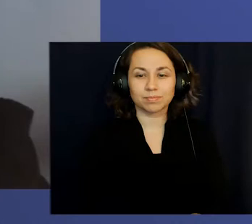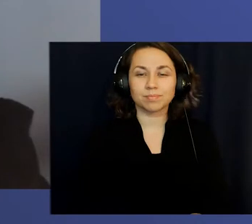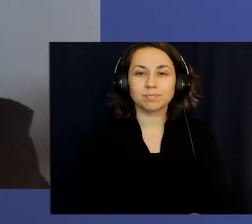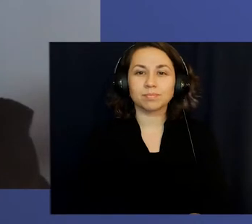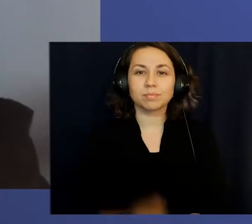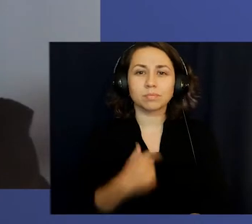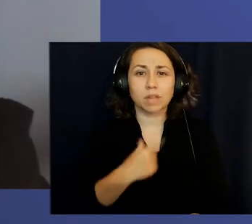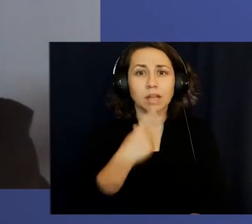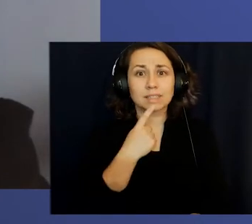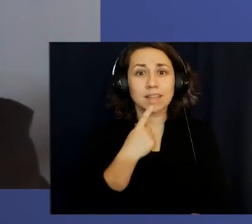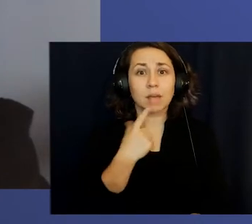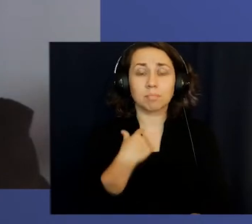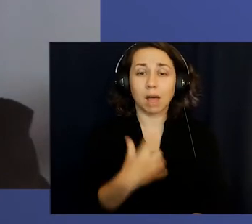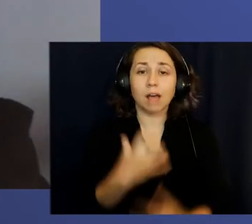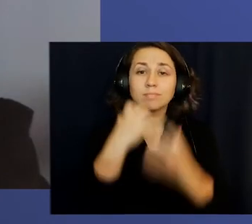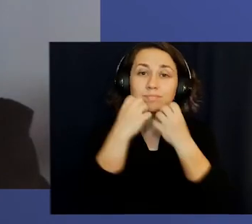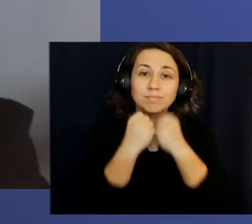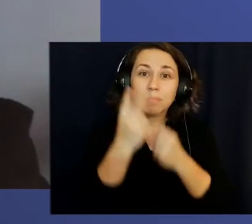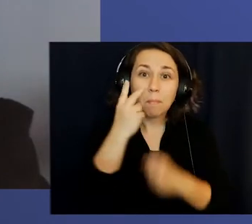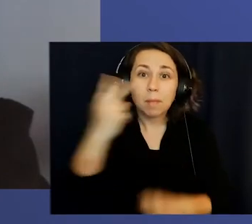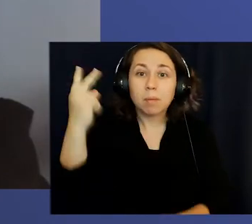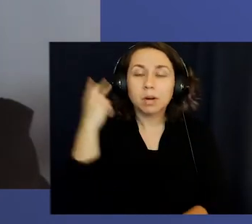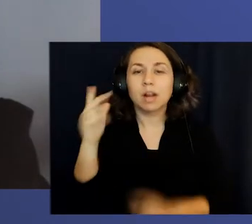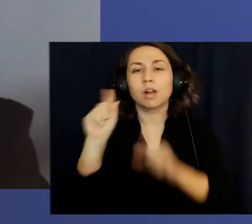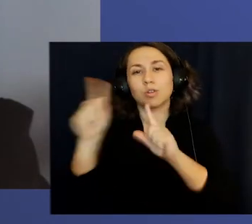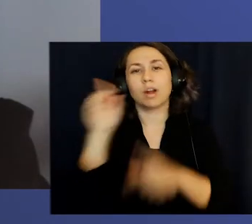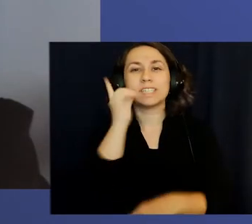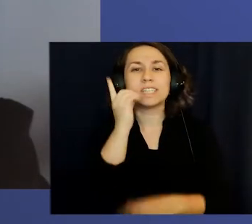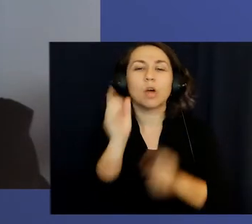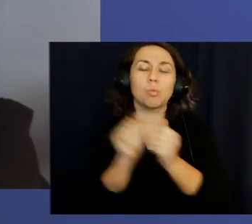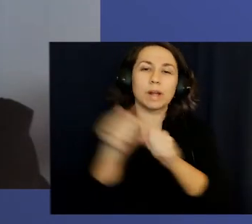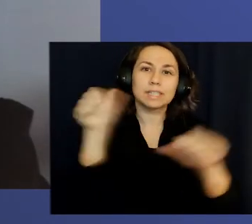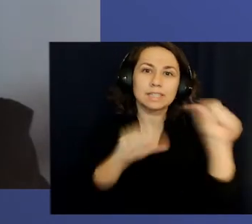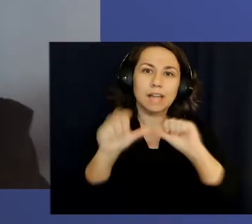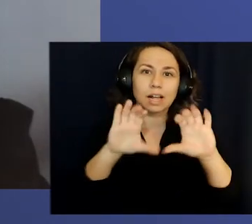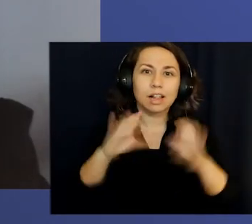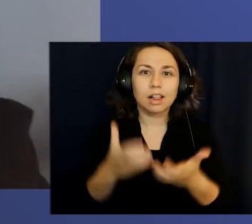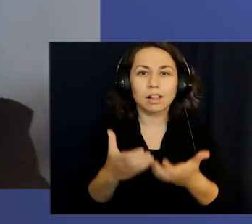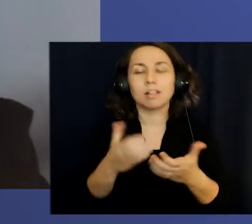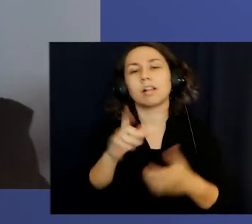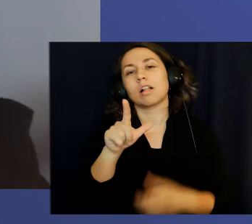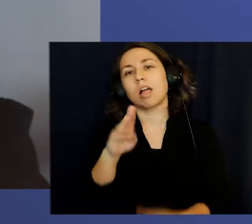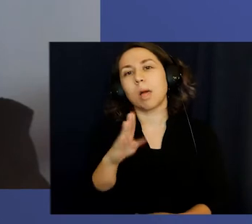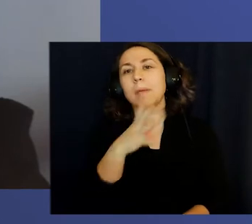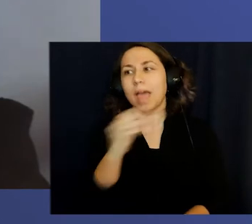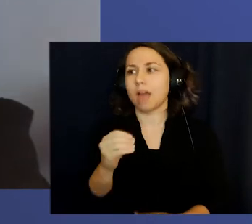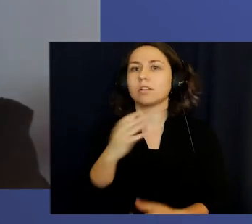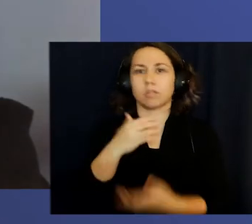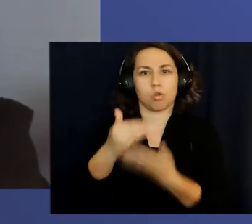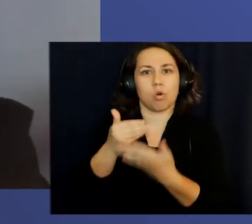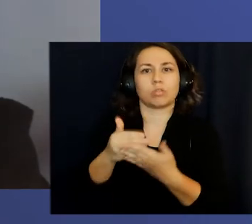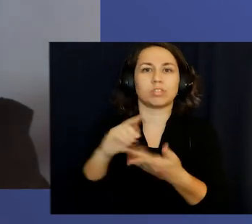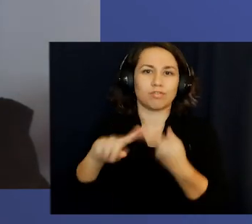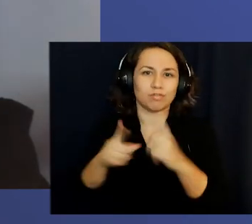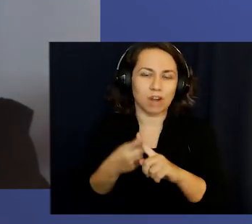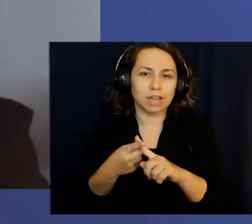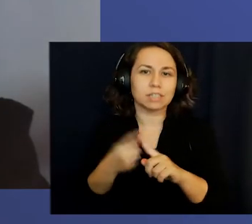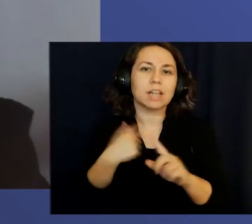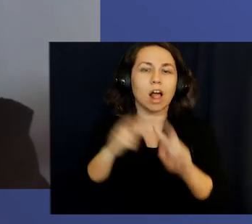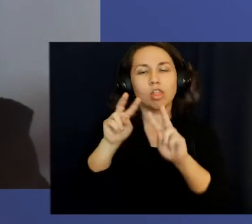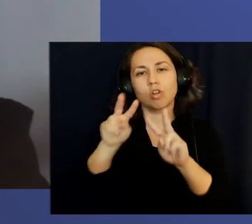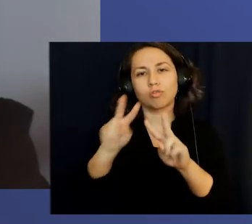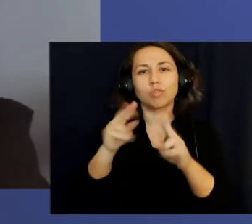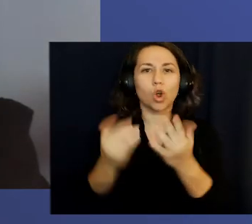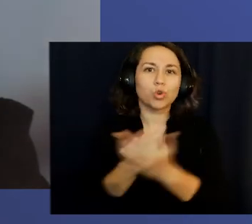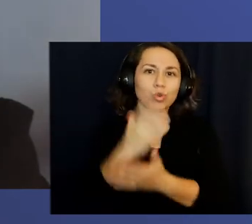Mi mejor memoria es ir a Disneylandia con el Club de Ciencias, con mis amigos, y quiero tener nuevas experiencias y memorias que crear en el futuro.